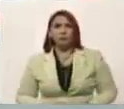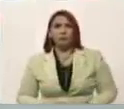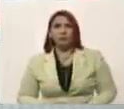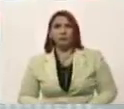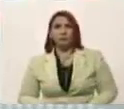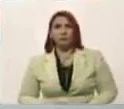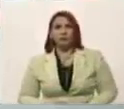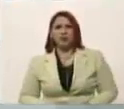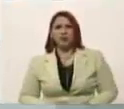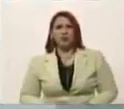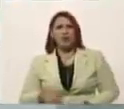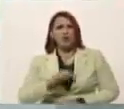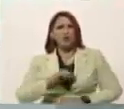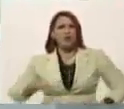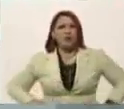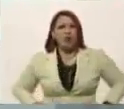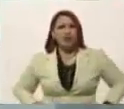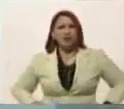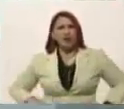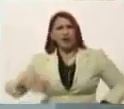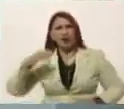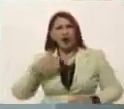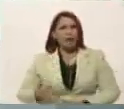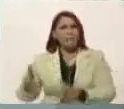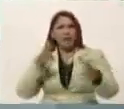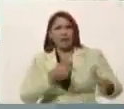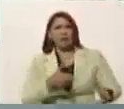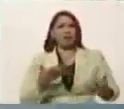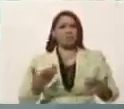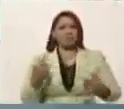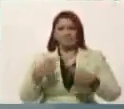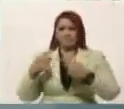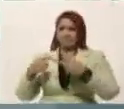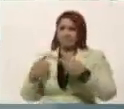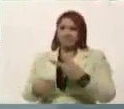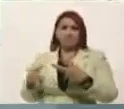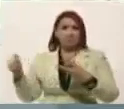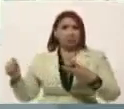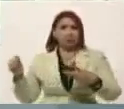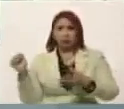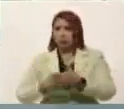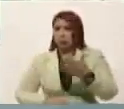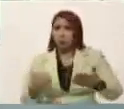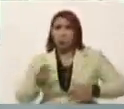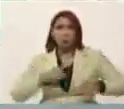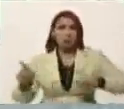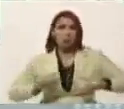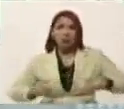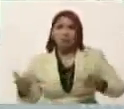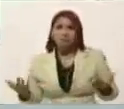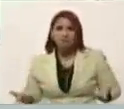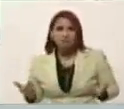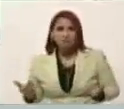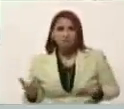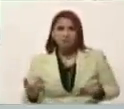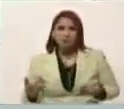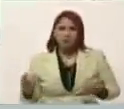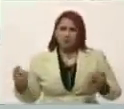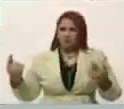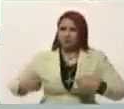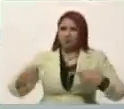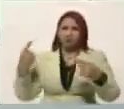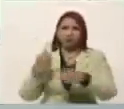como que fueran varias Fuerzas Armadas sin coordinación, compitiendo entre